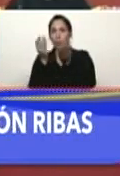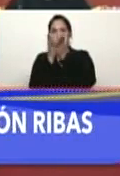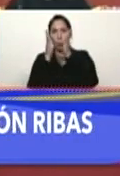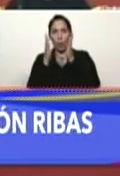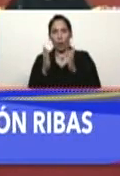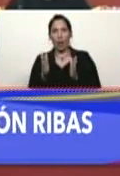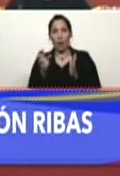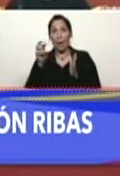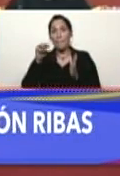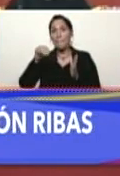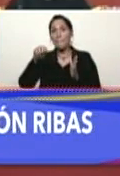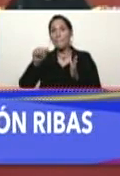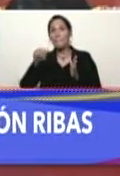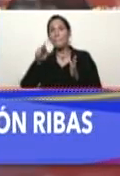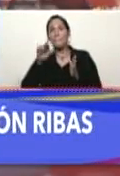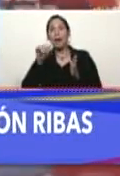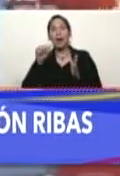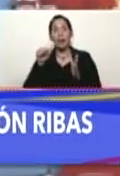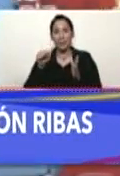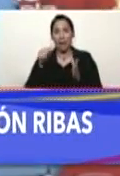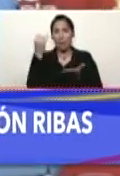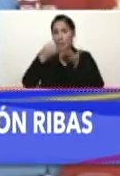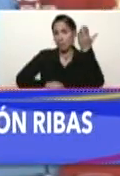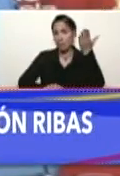Y María se inscribió en la primaria